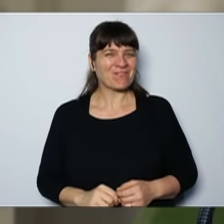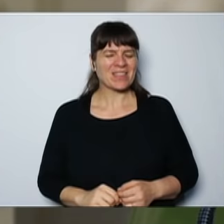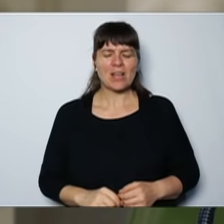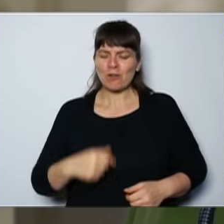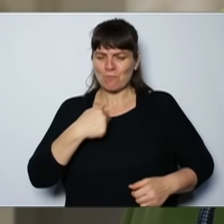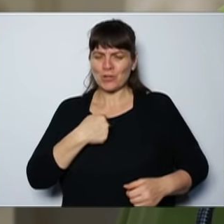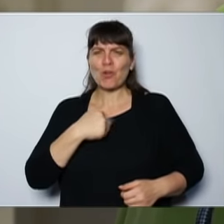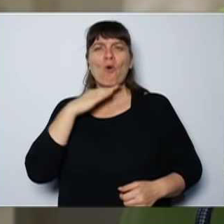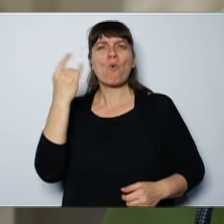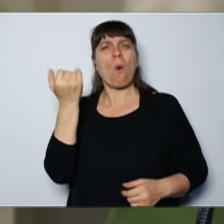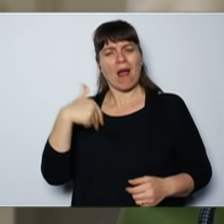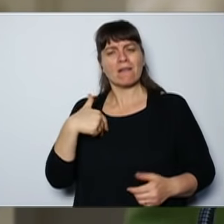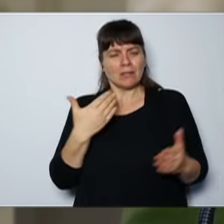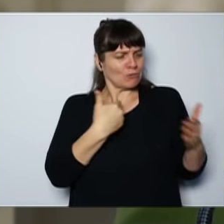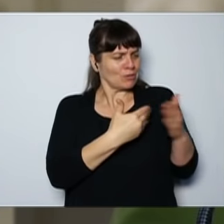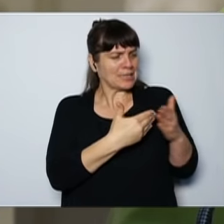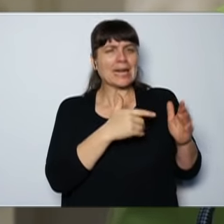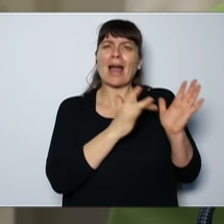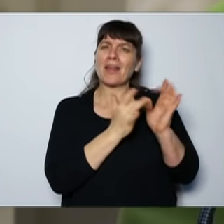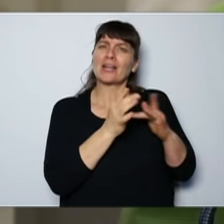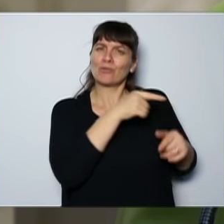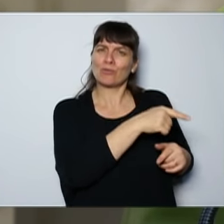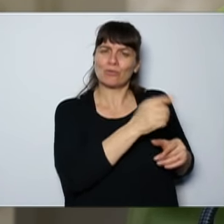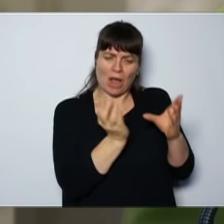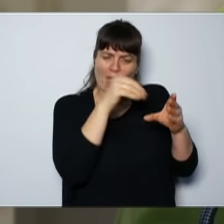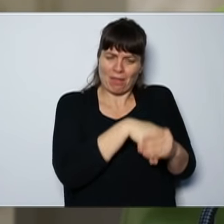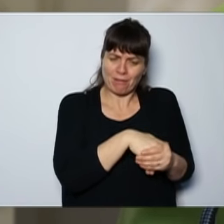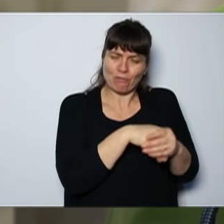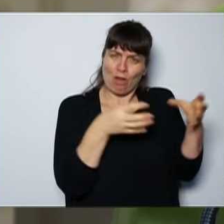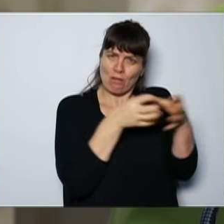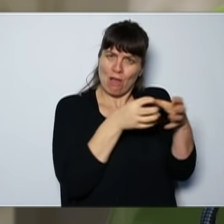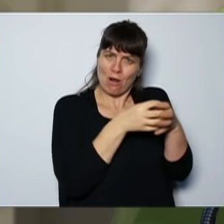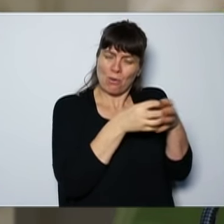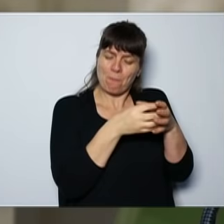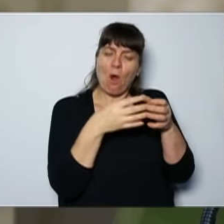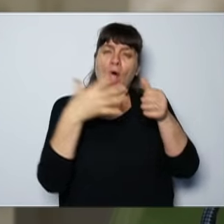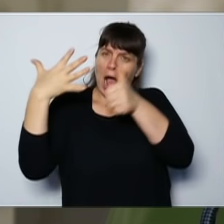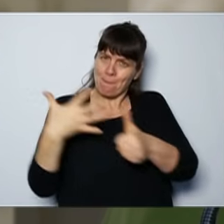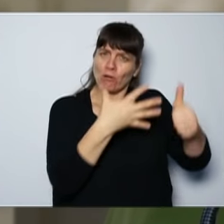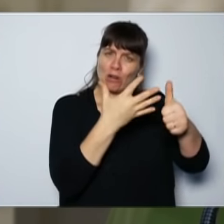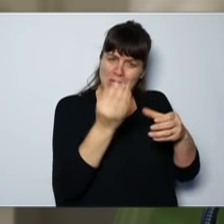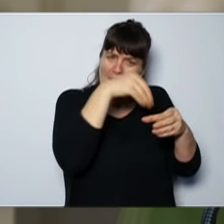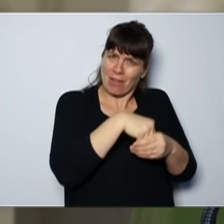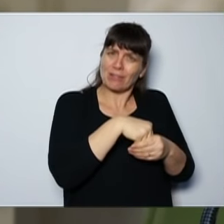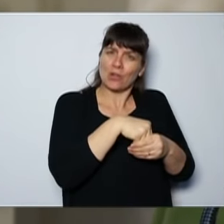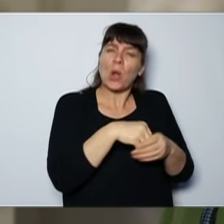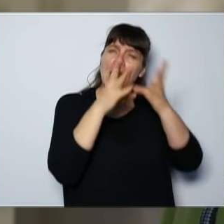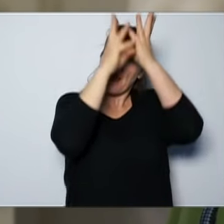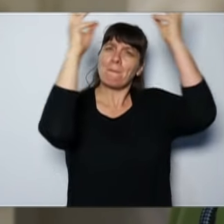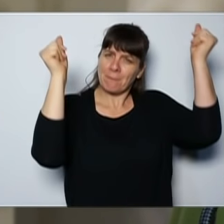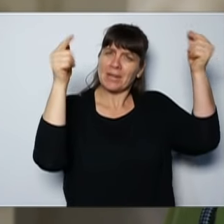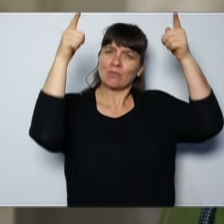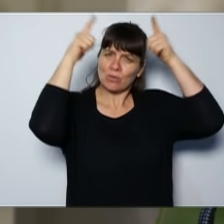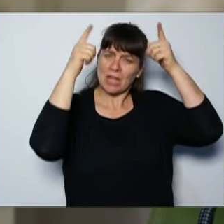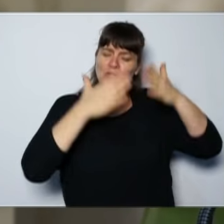Como que él se siente que, estando cerca de Jesús, dentro del grupo de los apóstoles, el Espíritu Santo